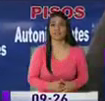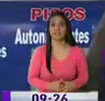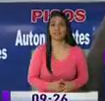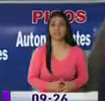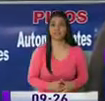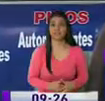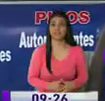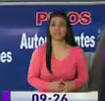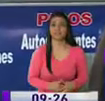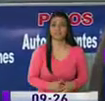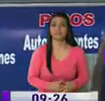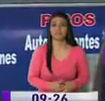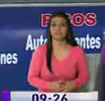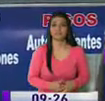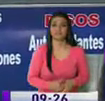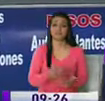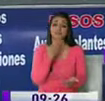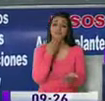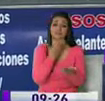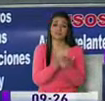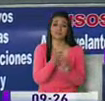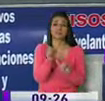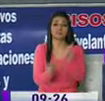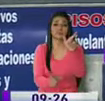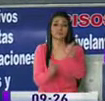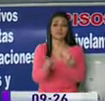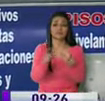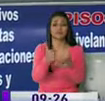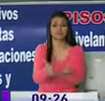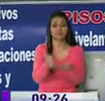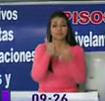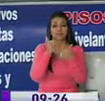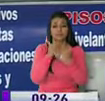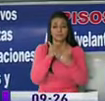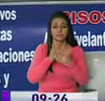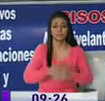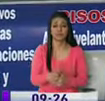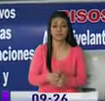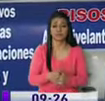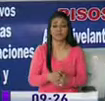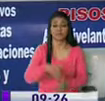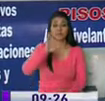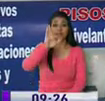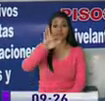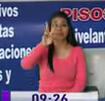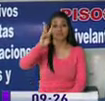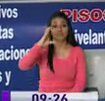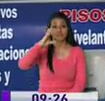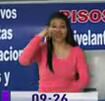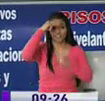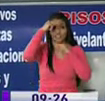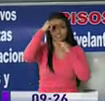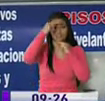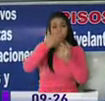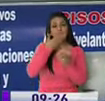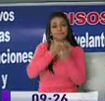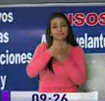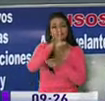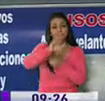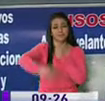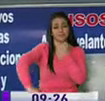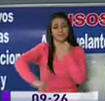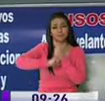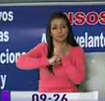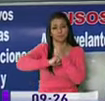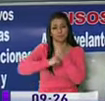Les agradezco a todos ustedes por la ayuda que estamos recibiendo, principalmente a TVC que nos está apoyando.